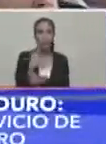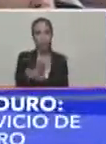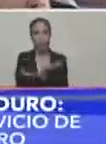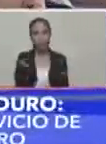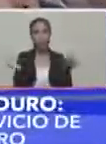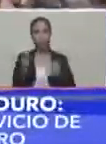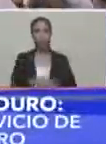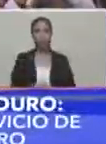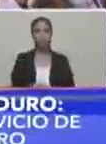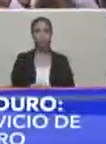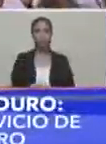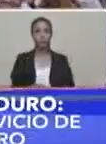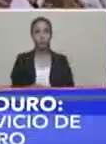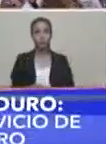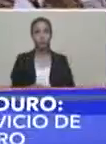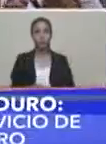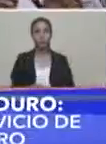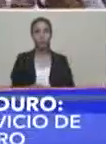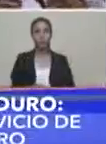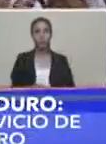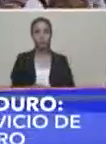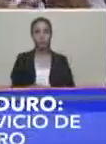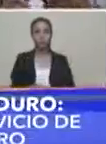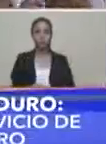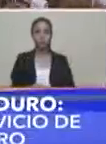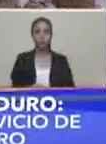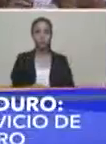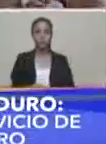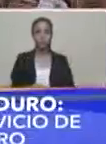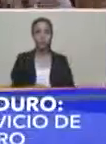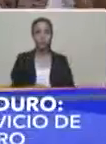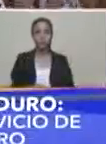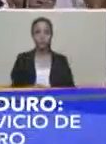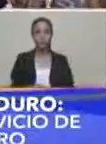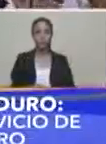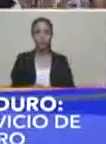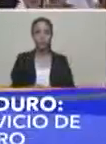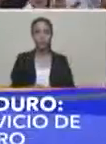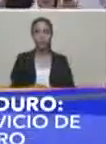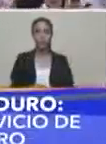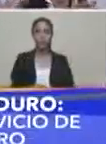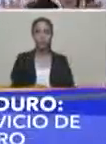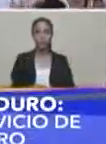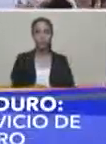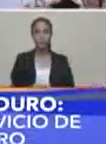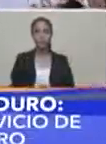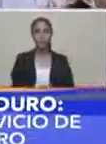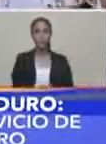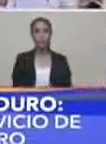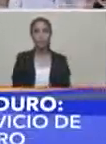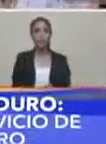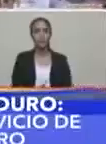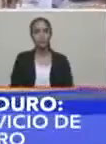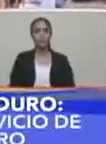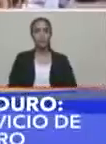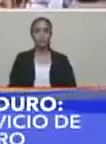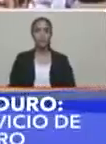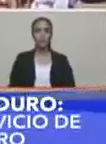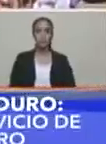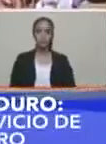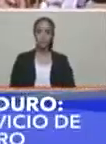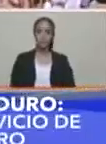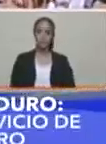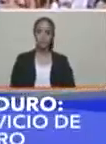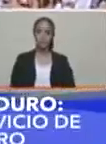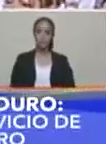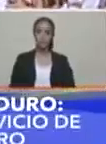lo necesita. Y Yo quisiera